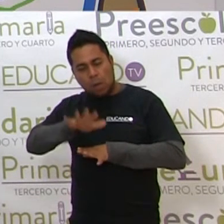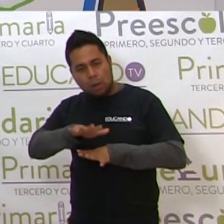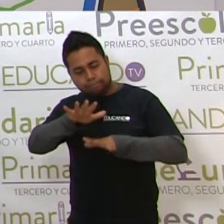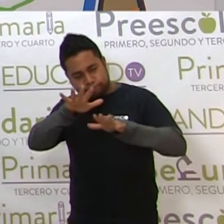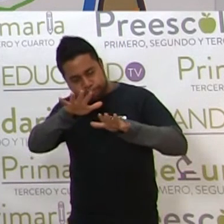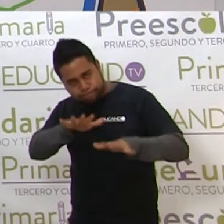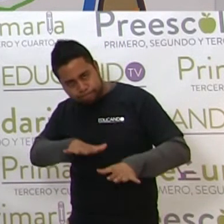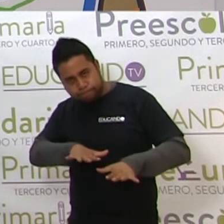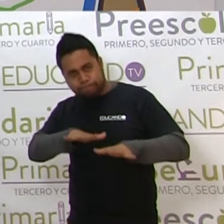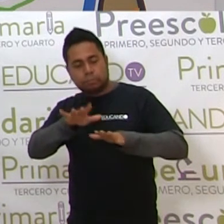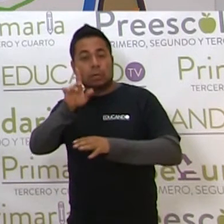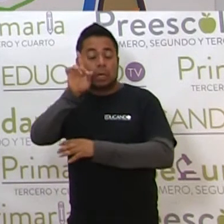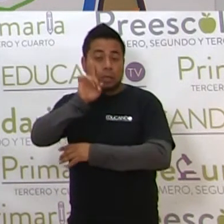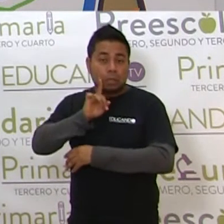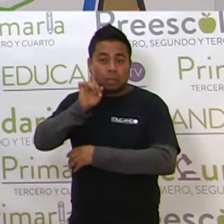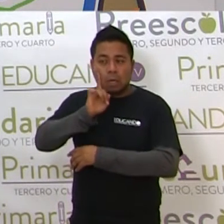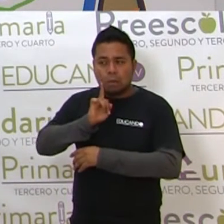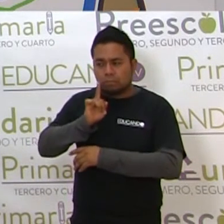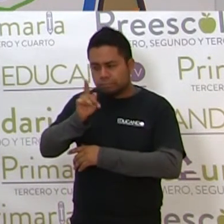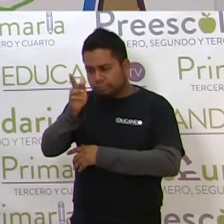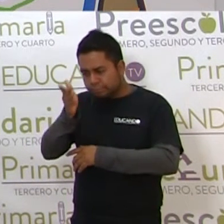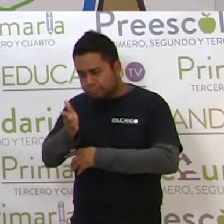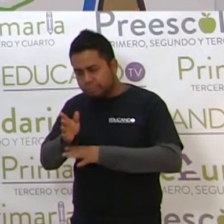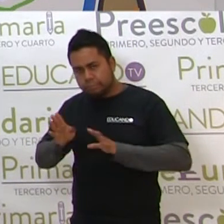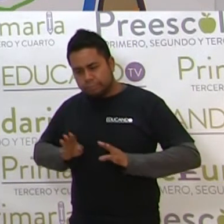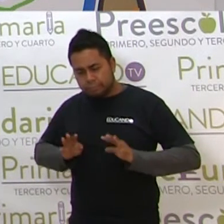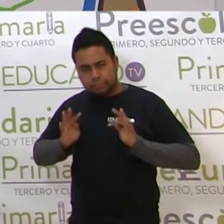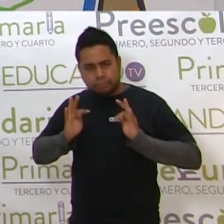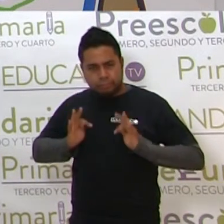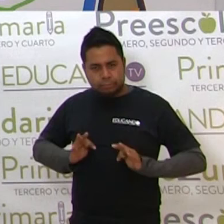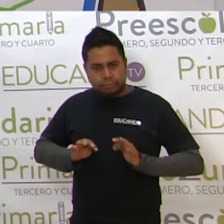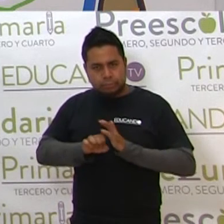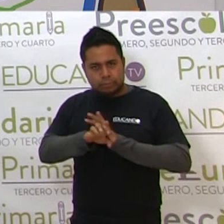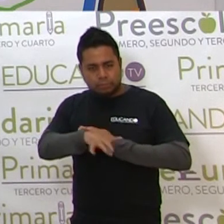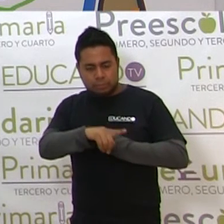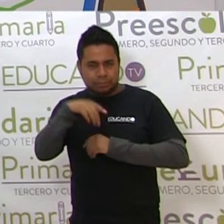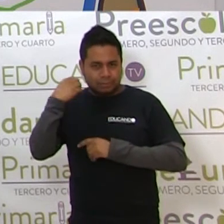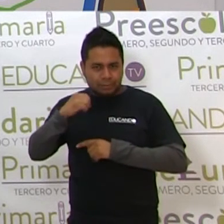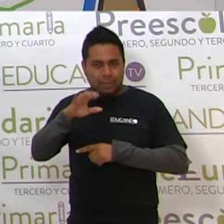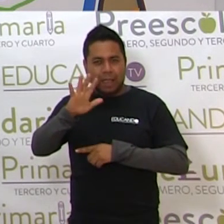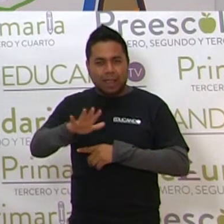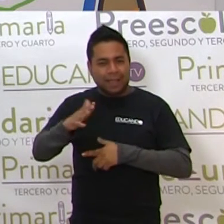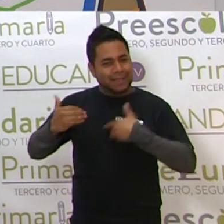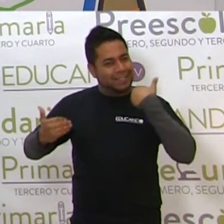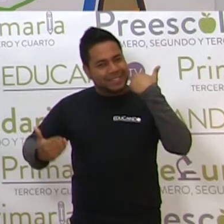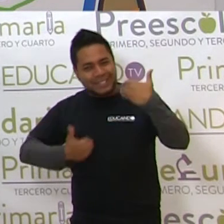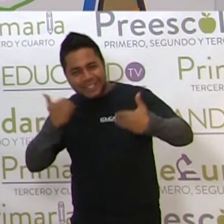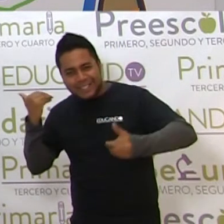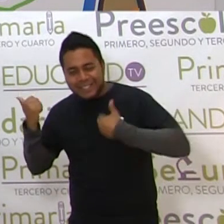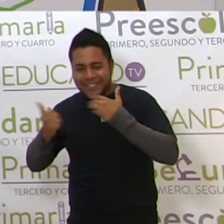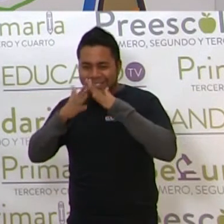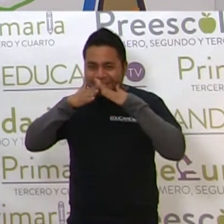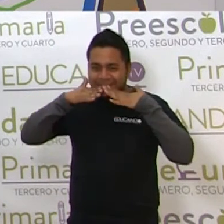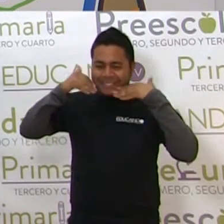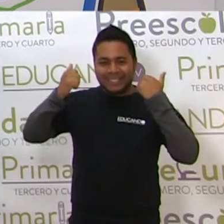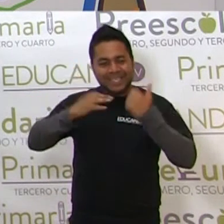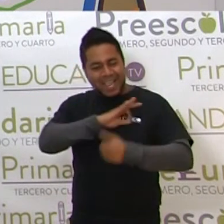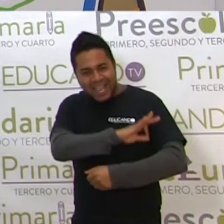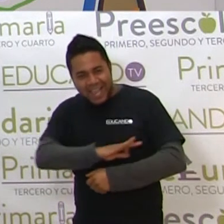la mujer mige es tranquila A diferencia de la china que se ve muy con mucha algarabía con mucha